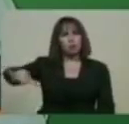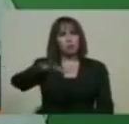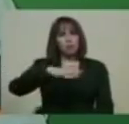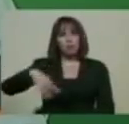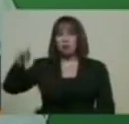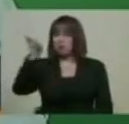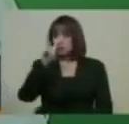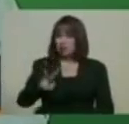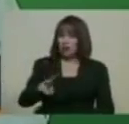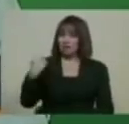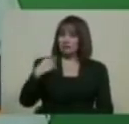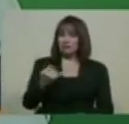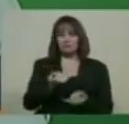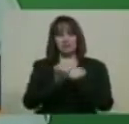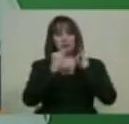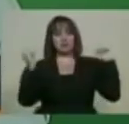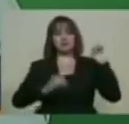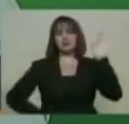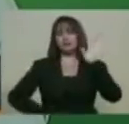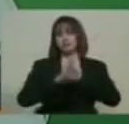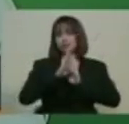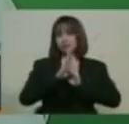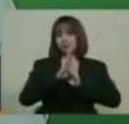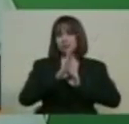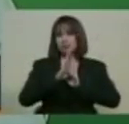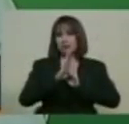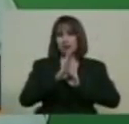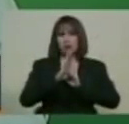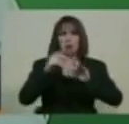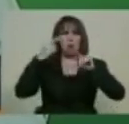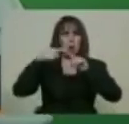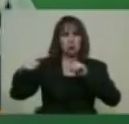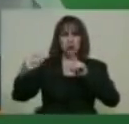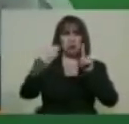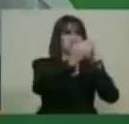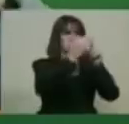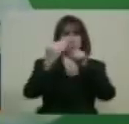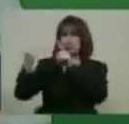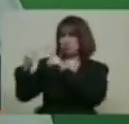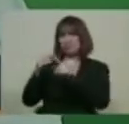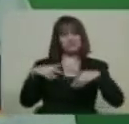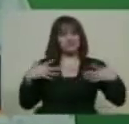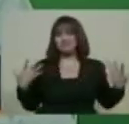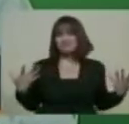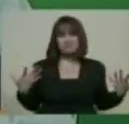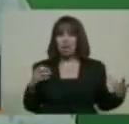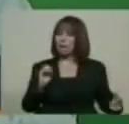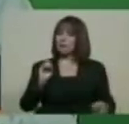Venezuela quiere independencia para su desarrollo y nada ni nadie podrá perturbarla. Un mensaje.